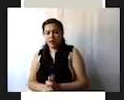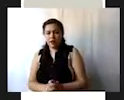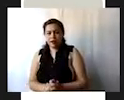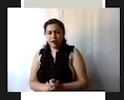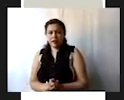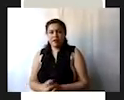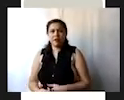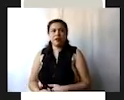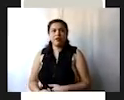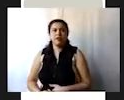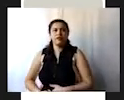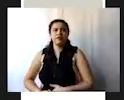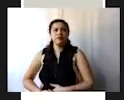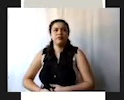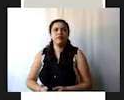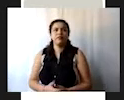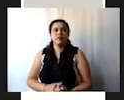abierto.